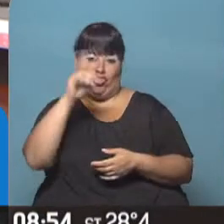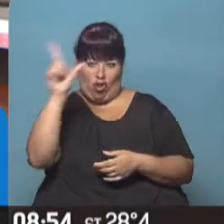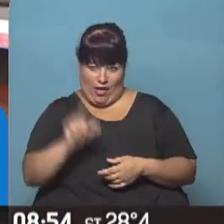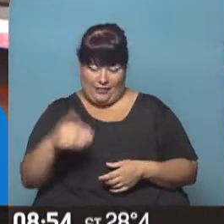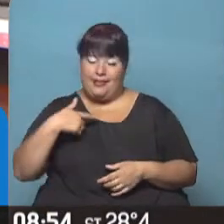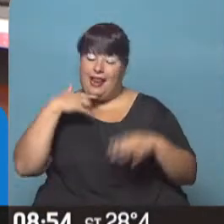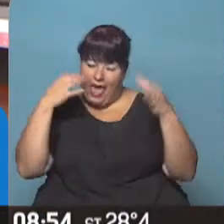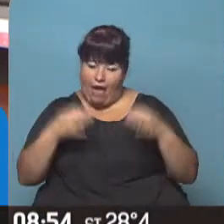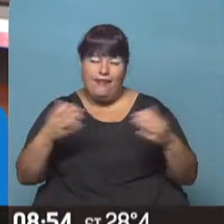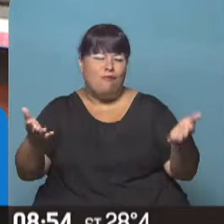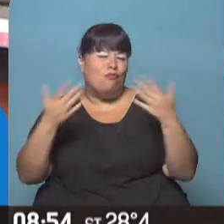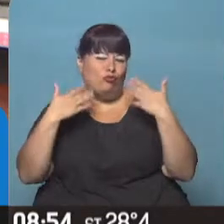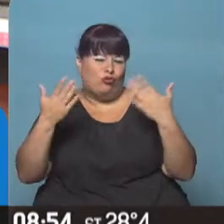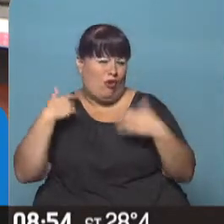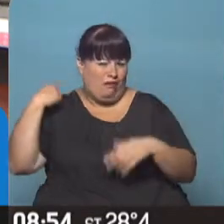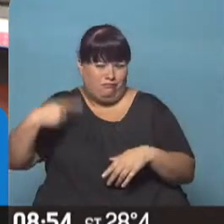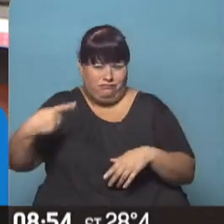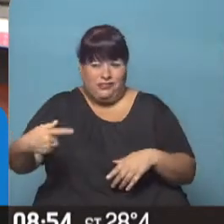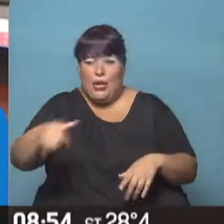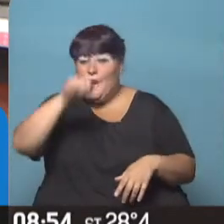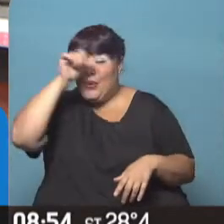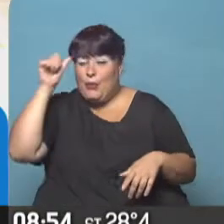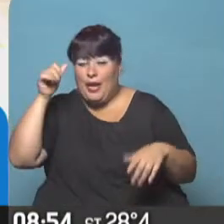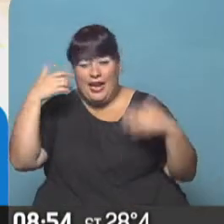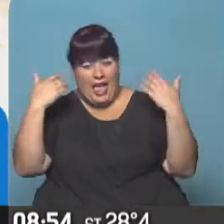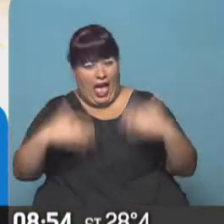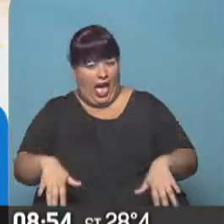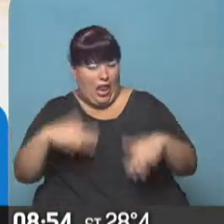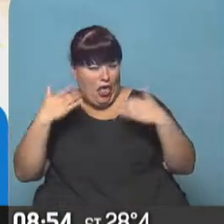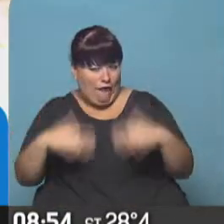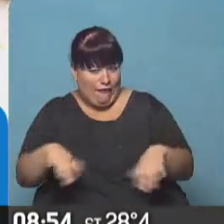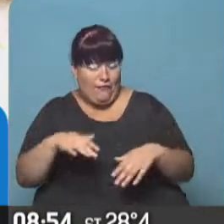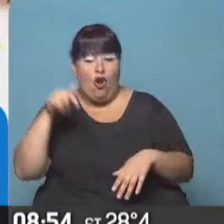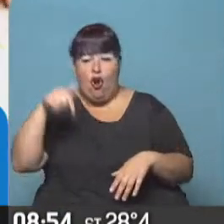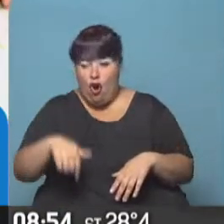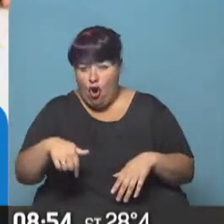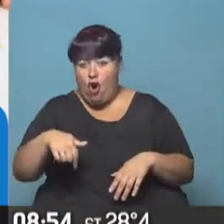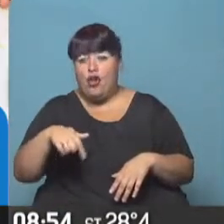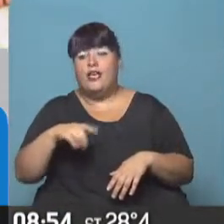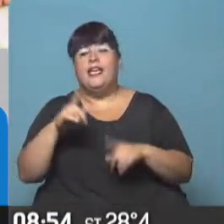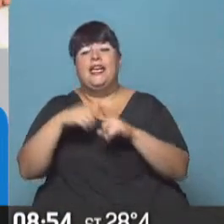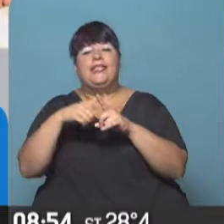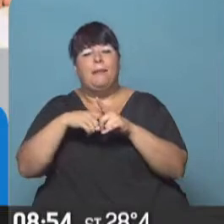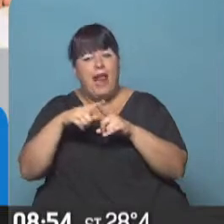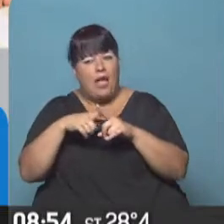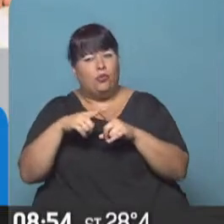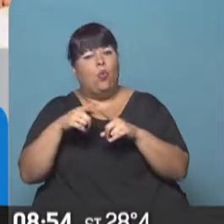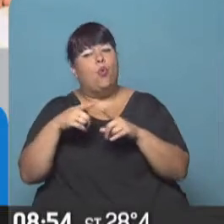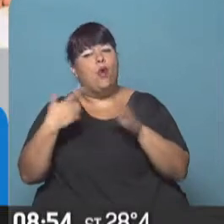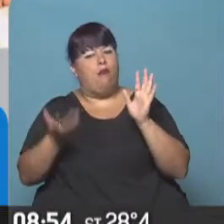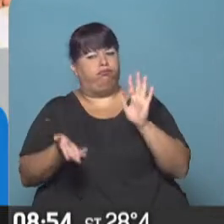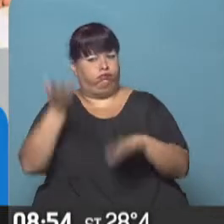es y realmente mucho calor en los últimos días un verano que se nos vino con todo realmente hoy estamos con una temperatura muy pero muy